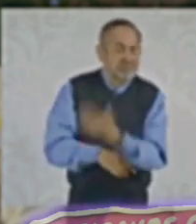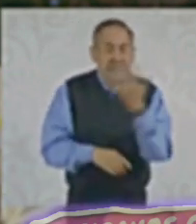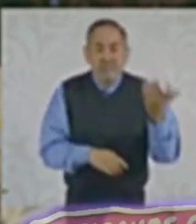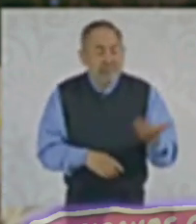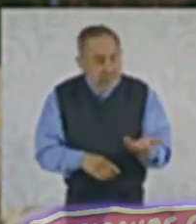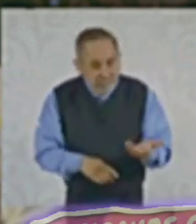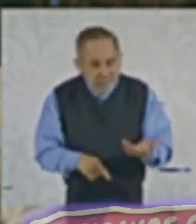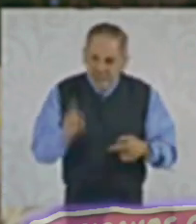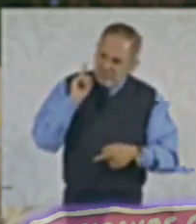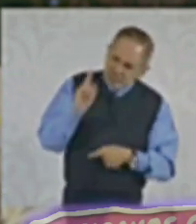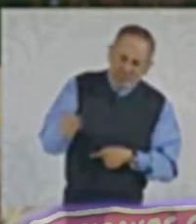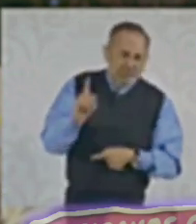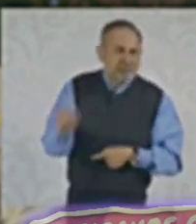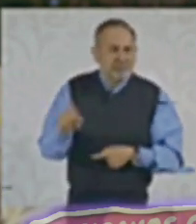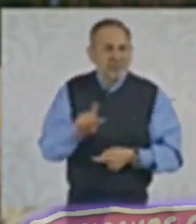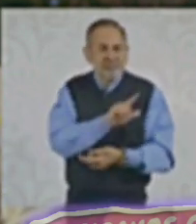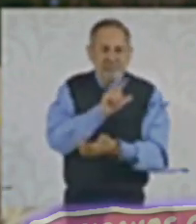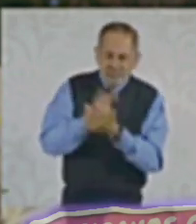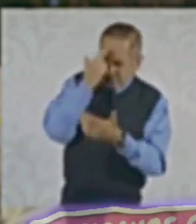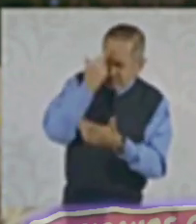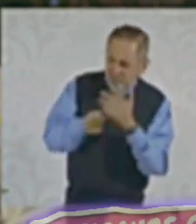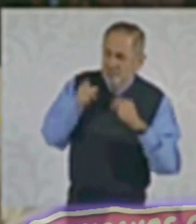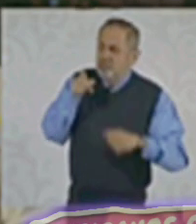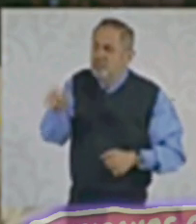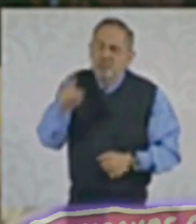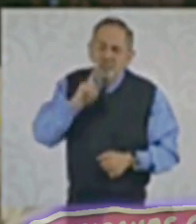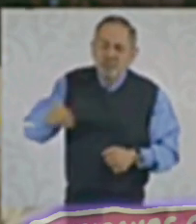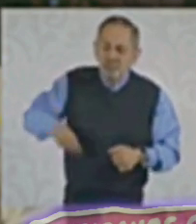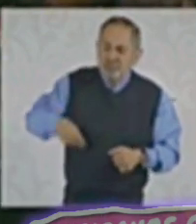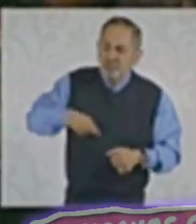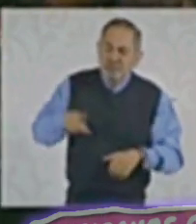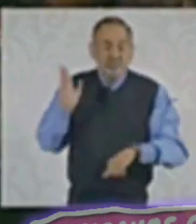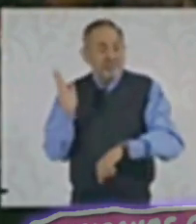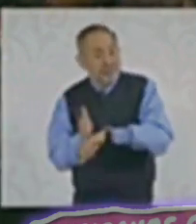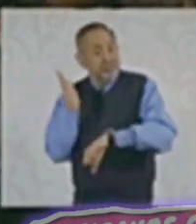poniendo o aumentando delitos a estas mujeres.